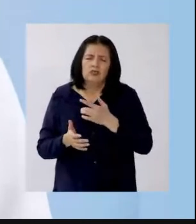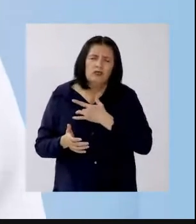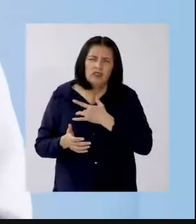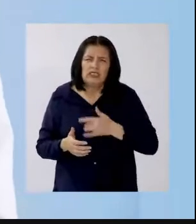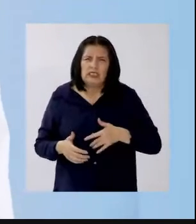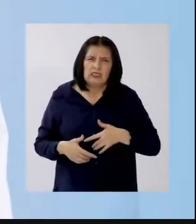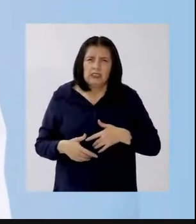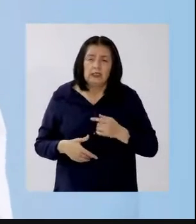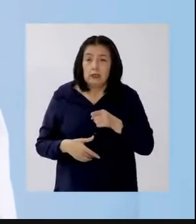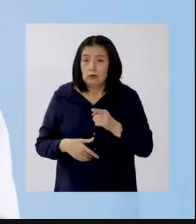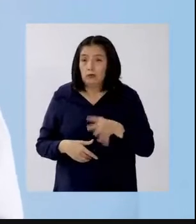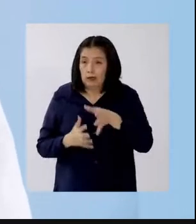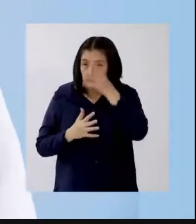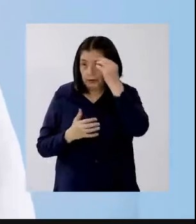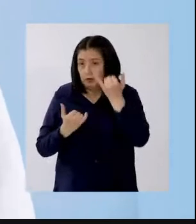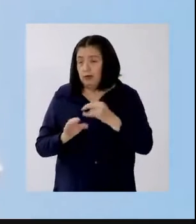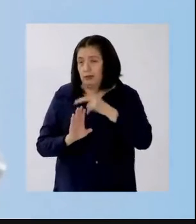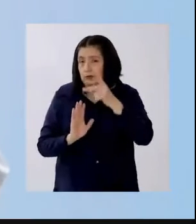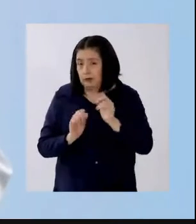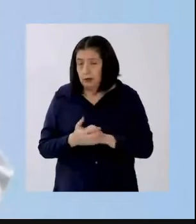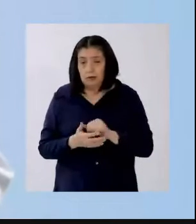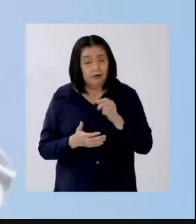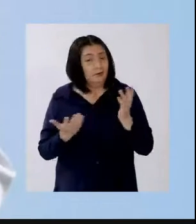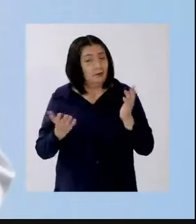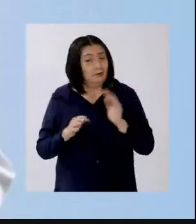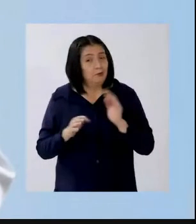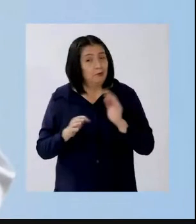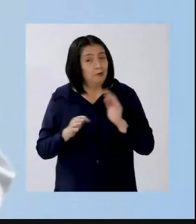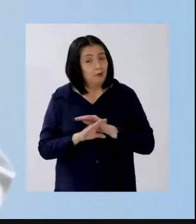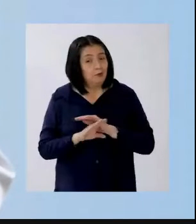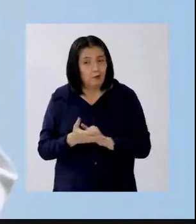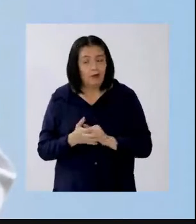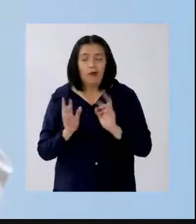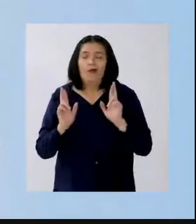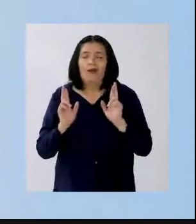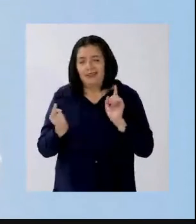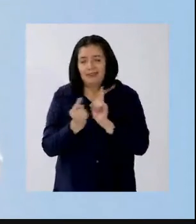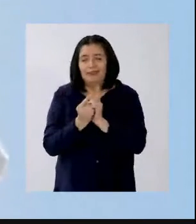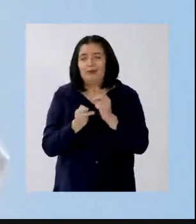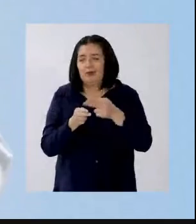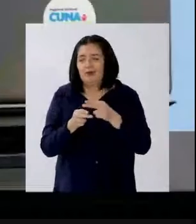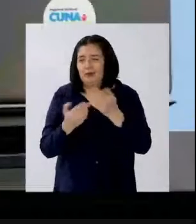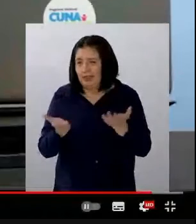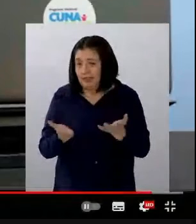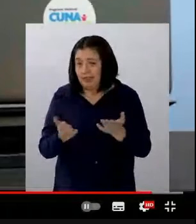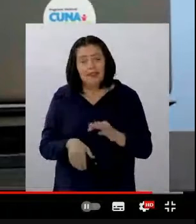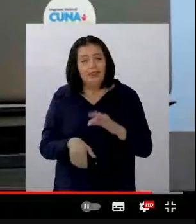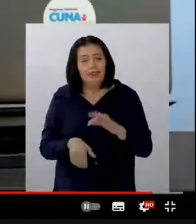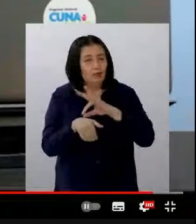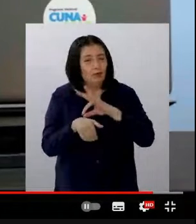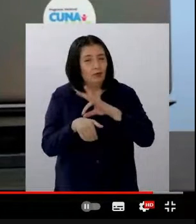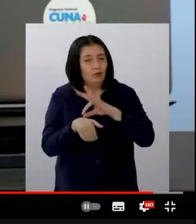alarma que has aprendido en este programa. Esto ha sido todo por hoy. Espero verlos pronto por aquí, en